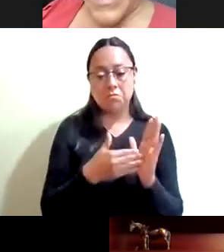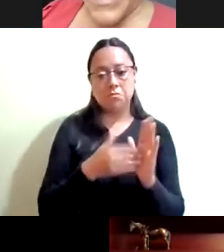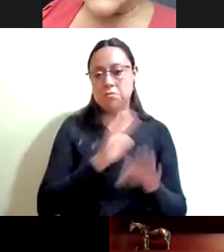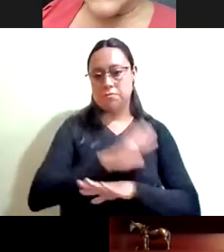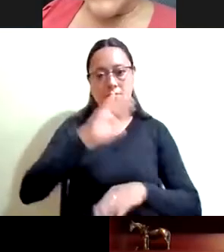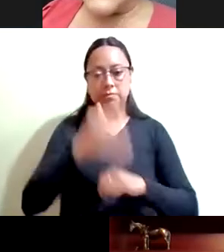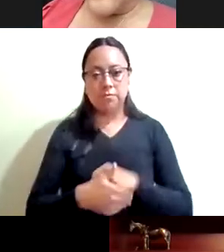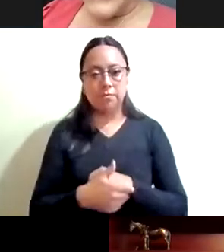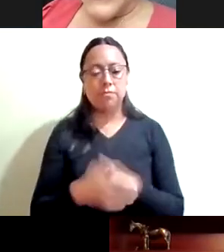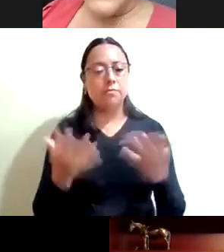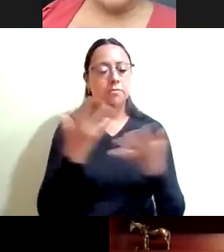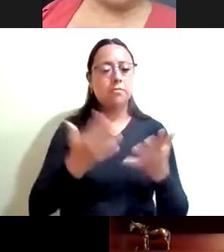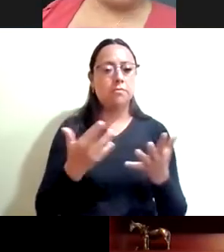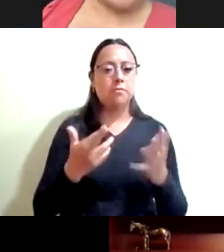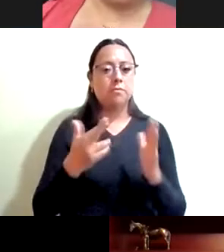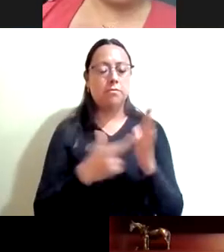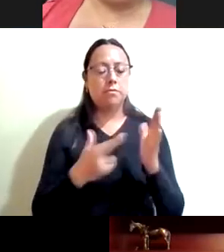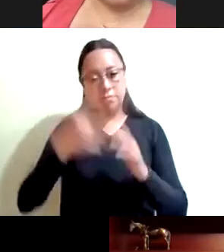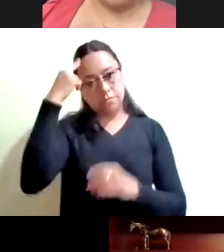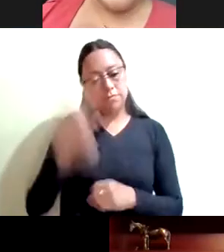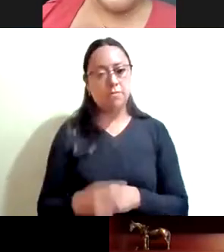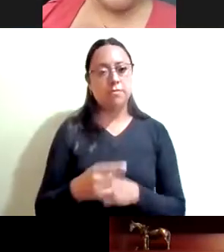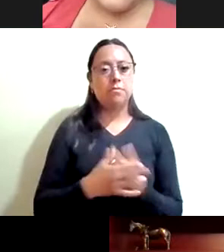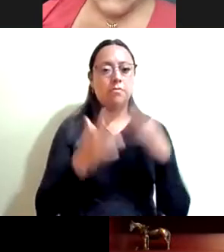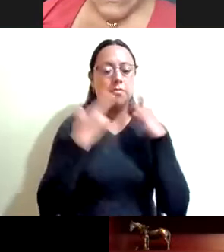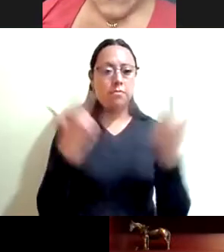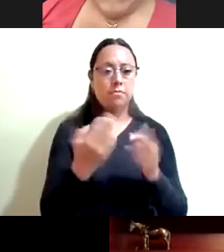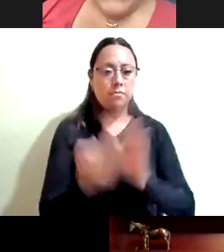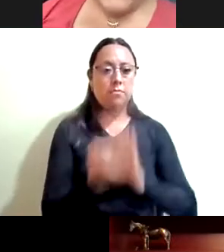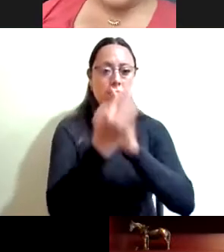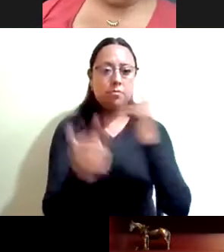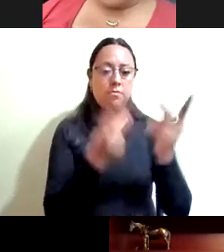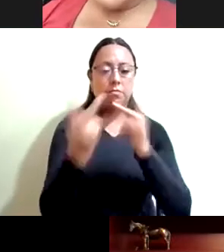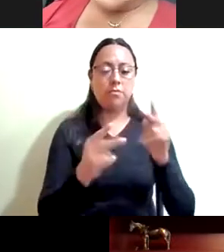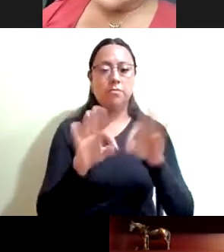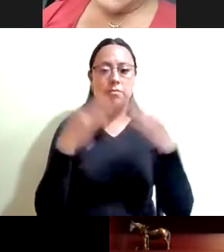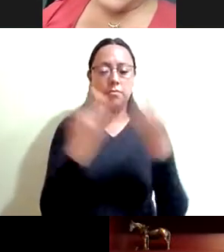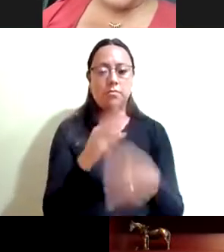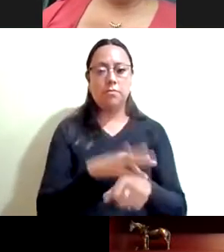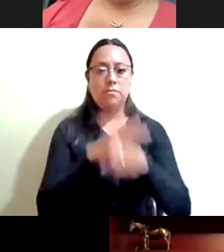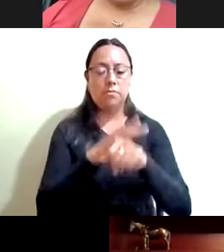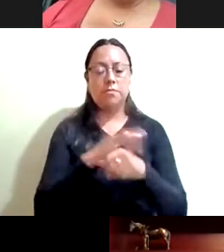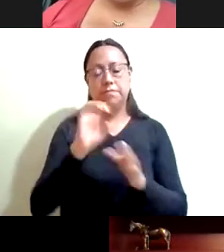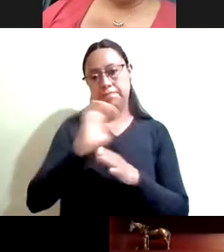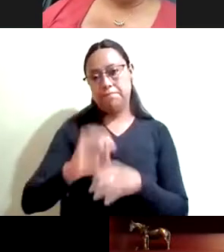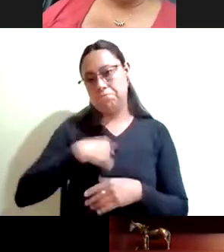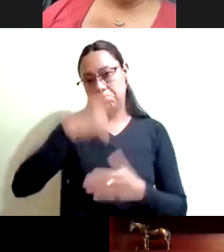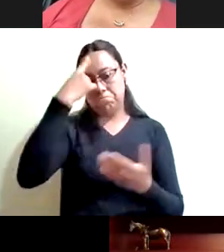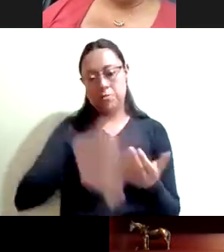términos para la celebración de comparecencias de manera presencial. Entonces, me parece que esto que